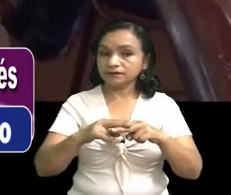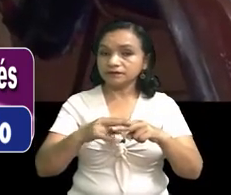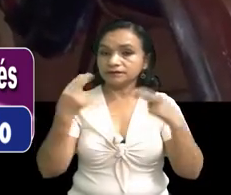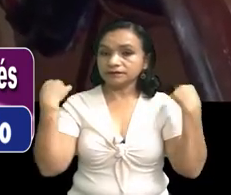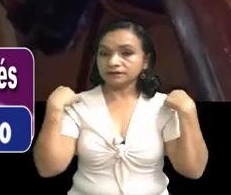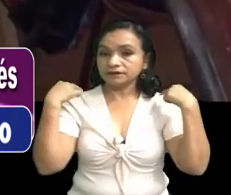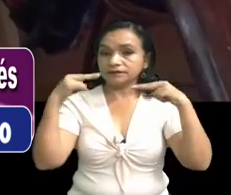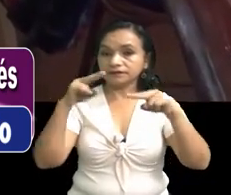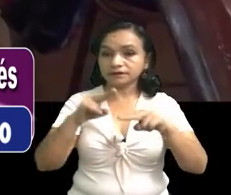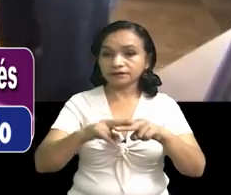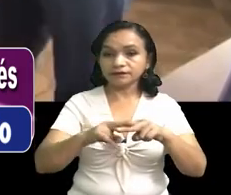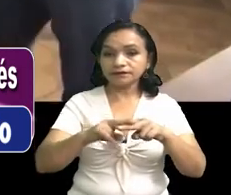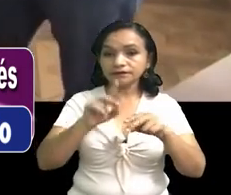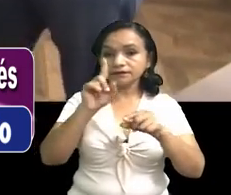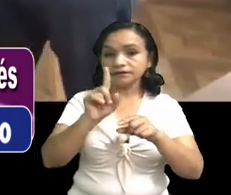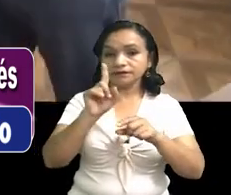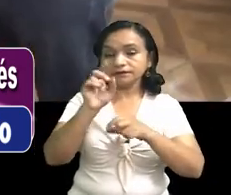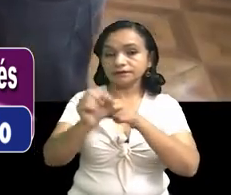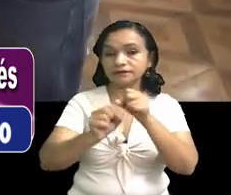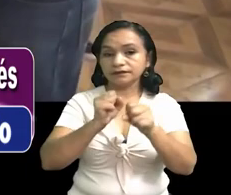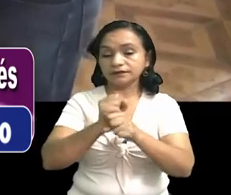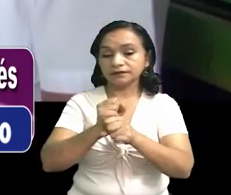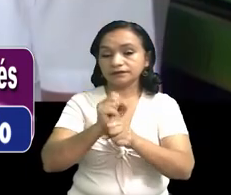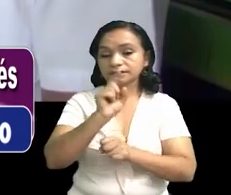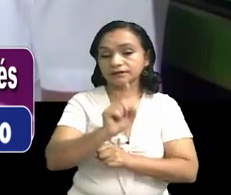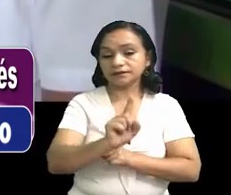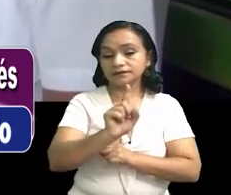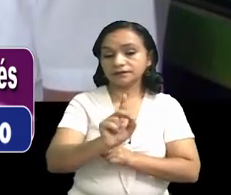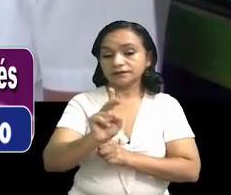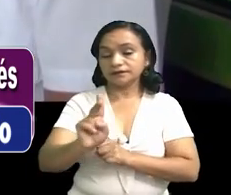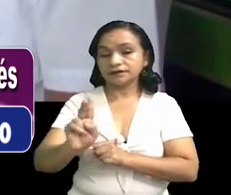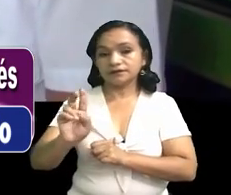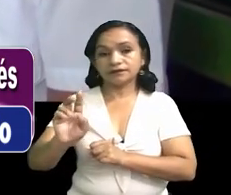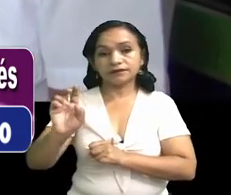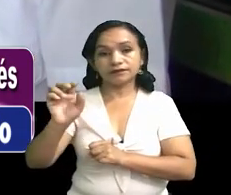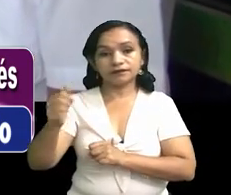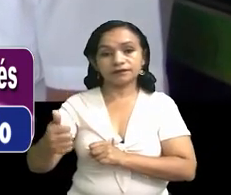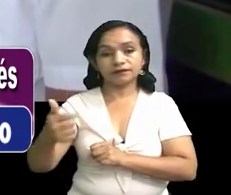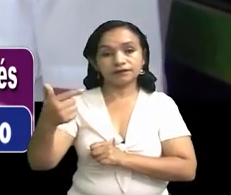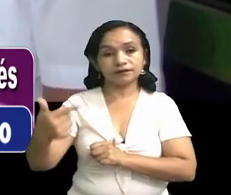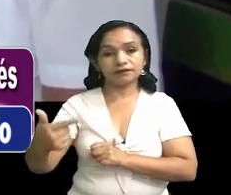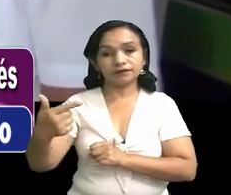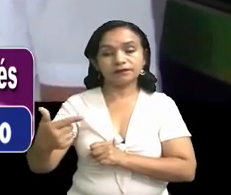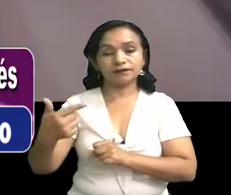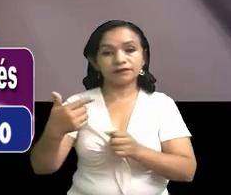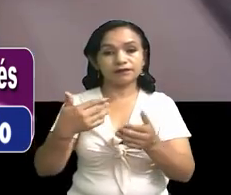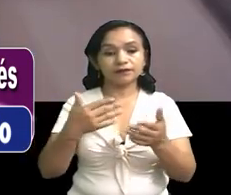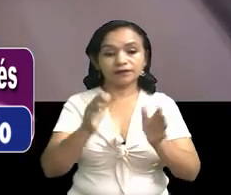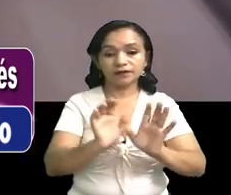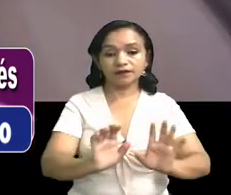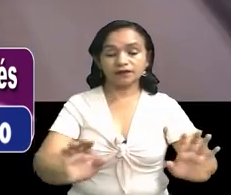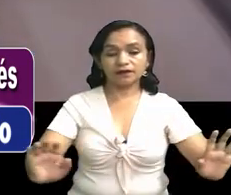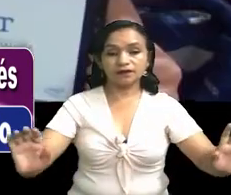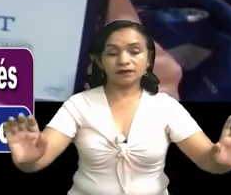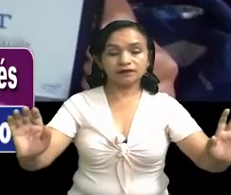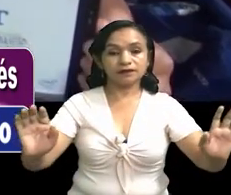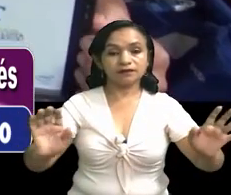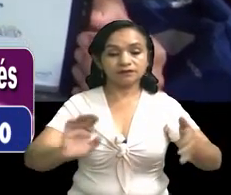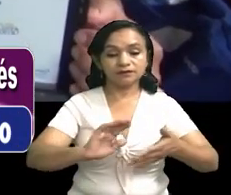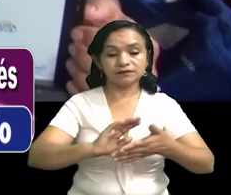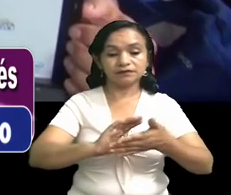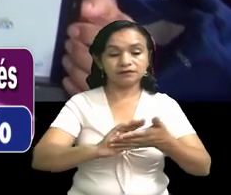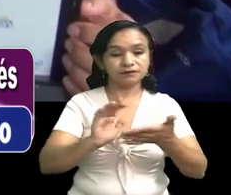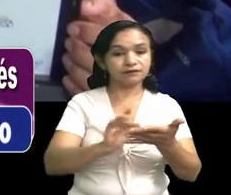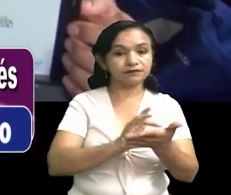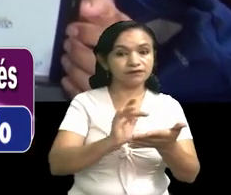formamos profesores de secundaria y primaria, los niños están teniendo acceso a tecnología. Entonces, en la formación